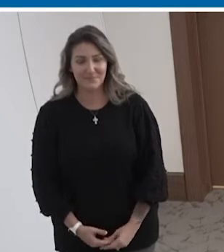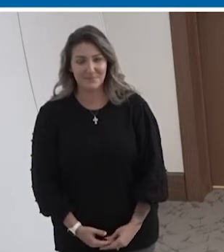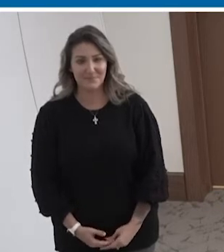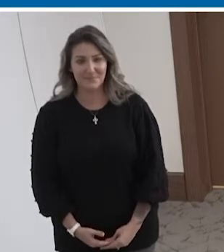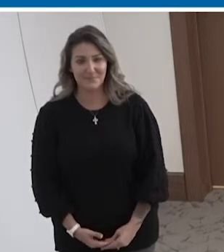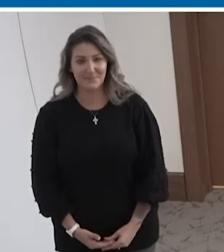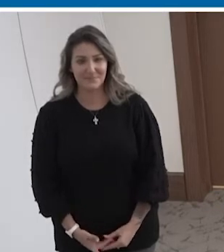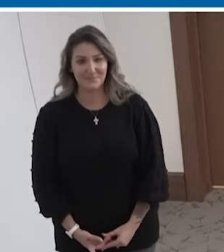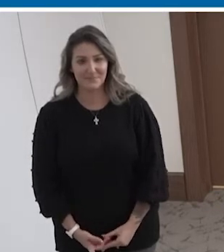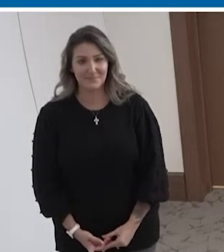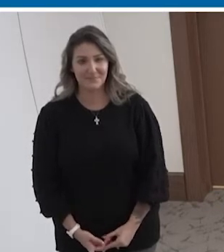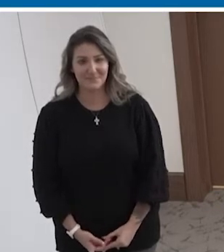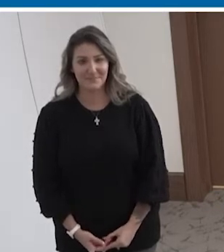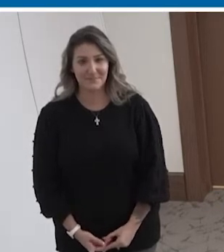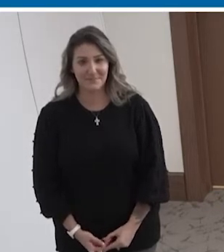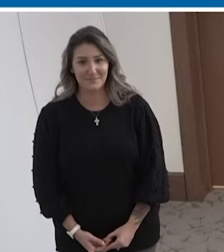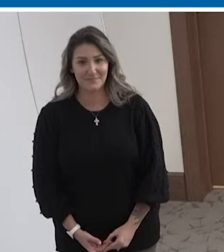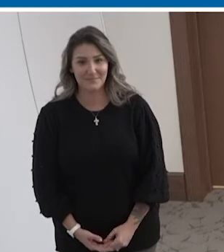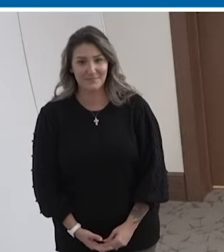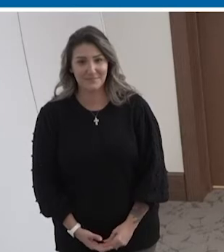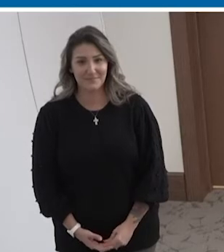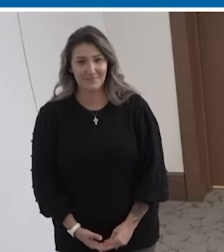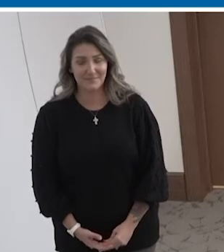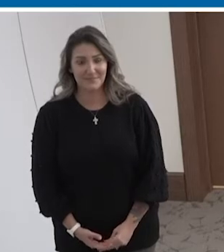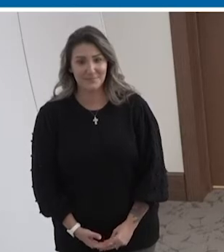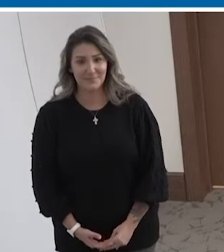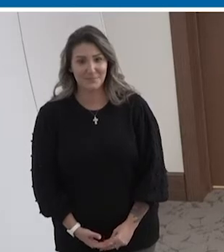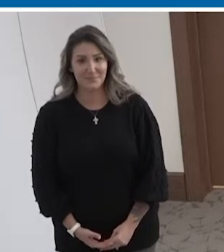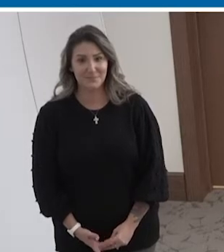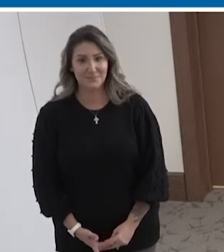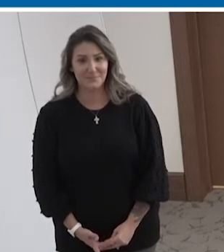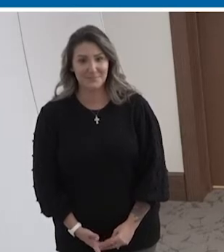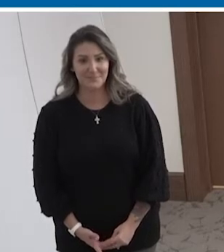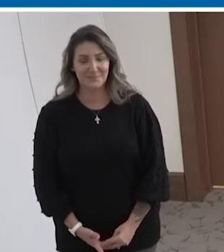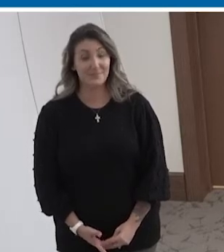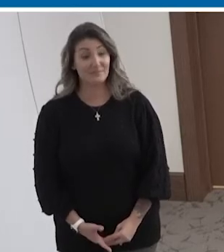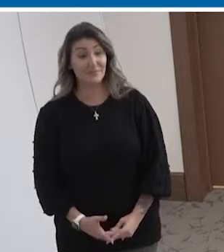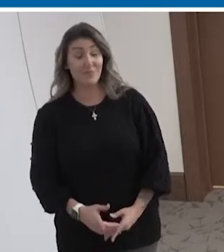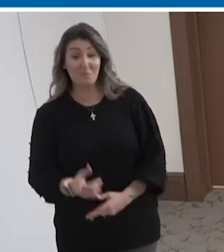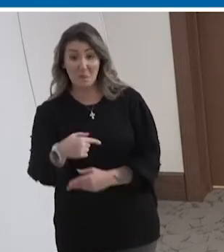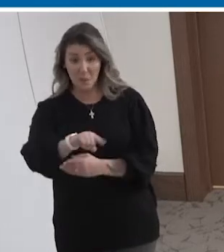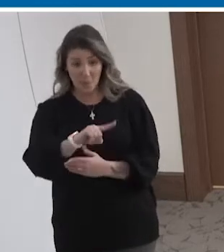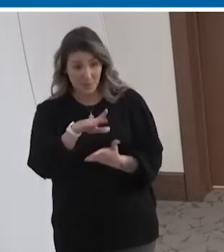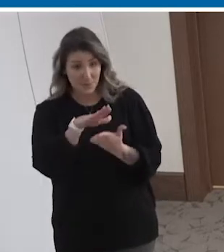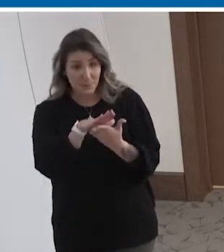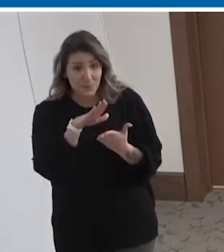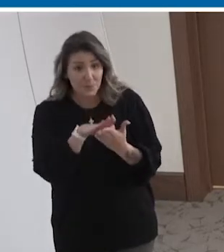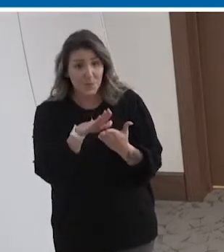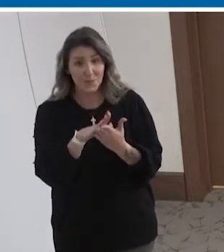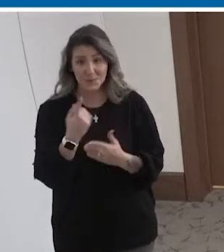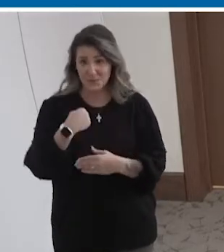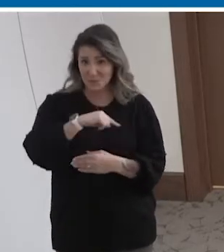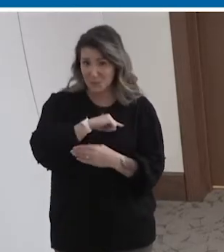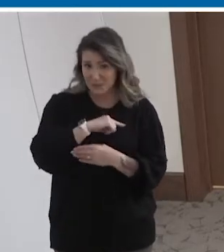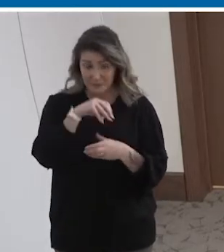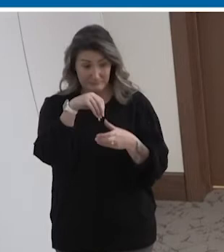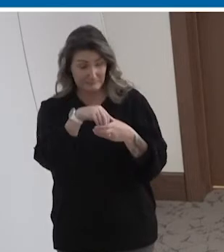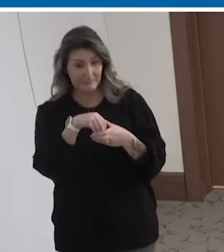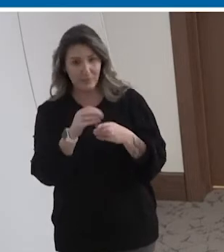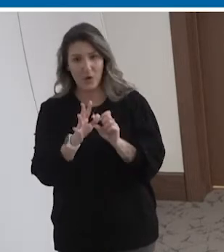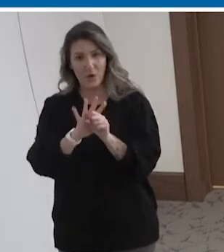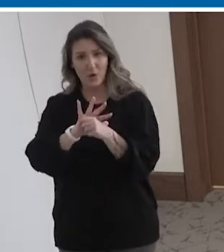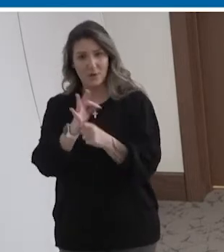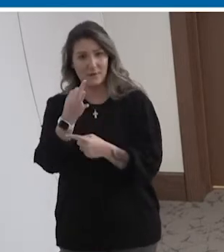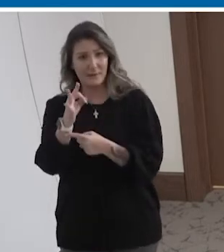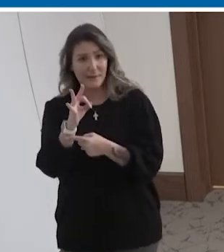Middle, East High, Lincoln High. And even though these are the schools that we are in,